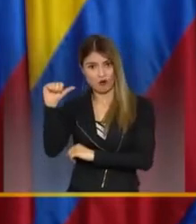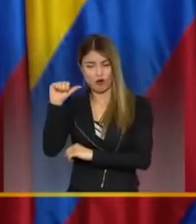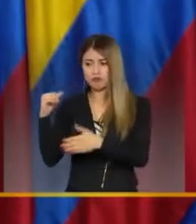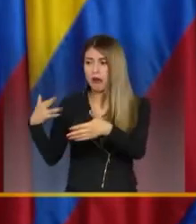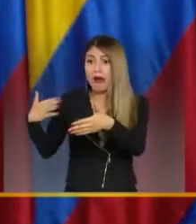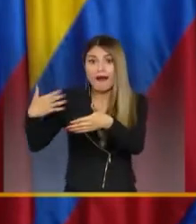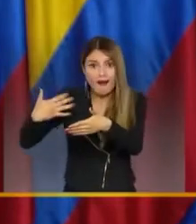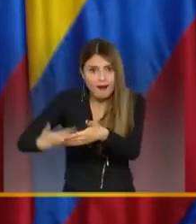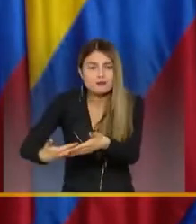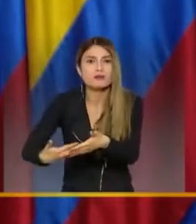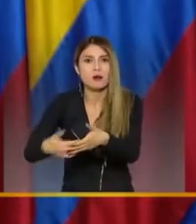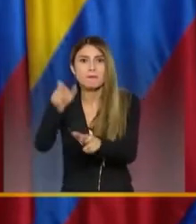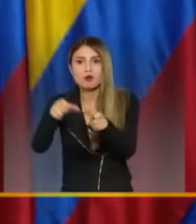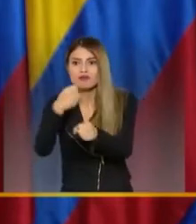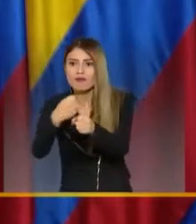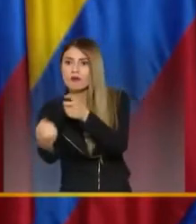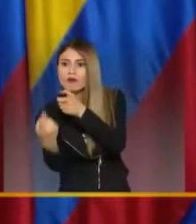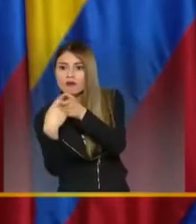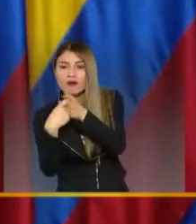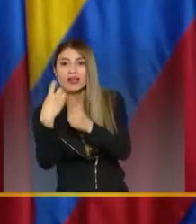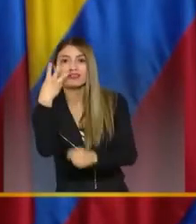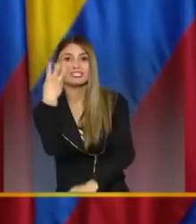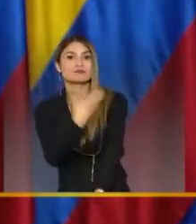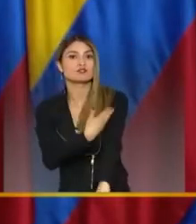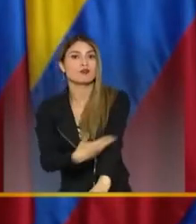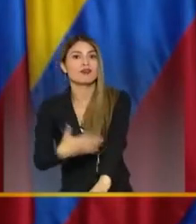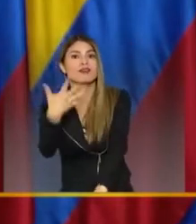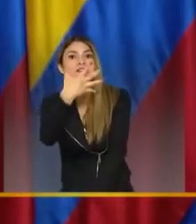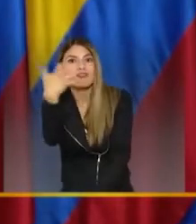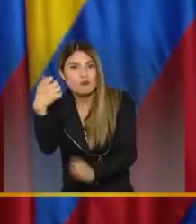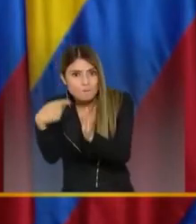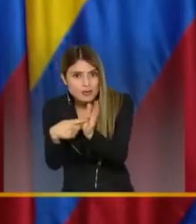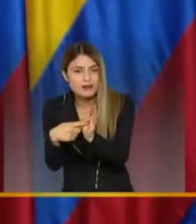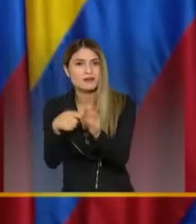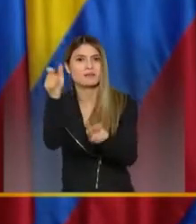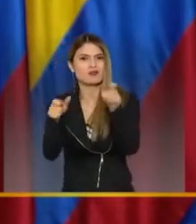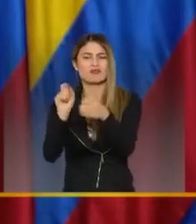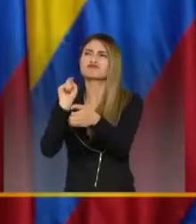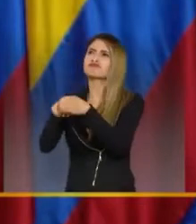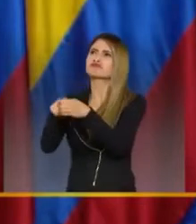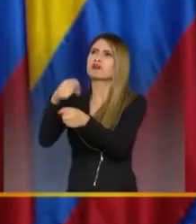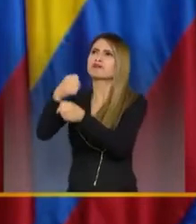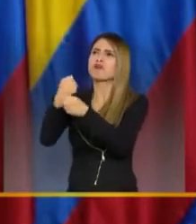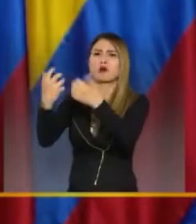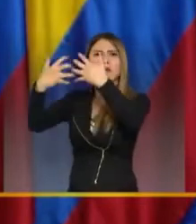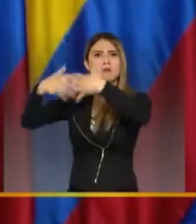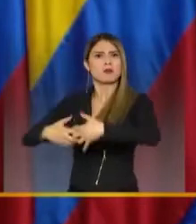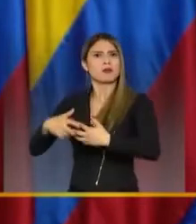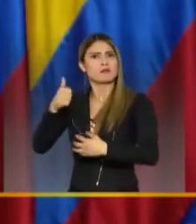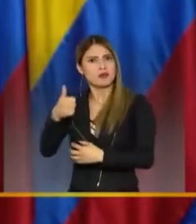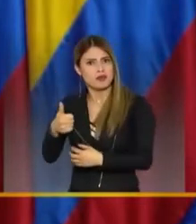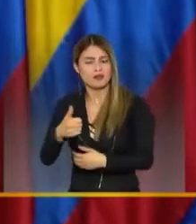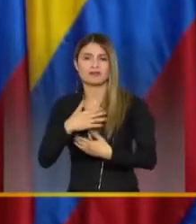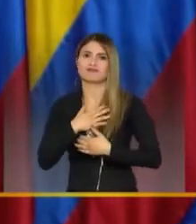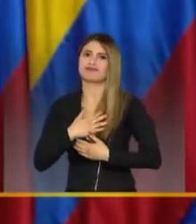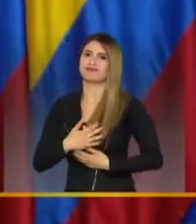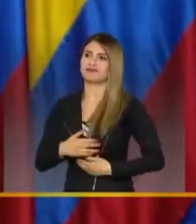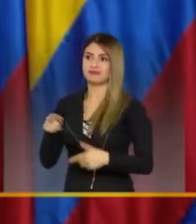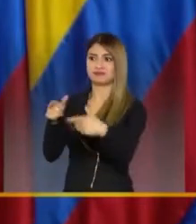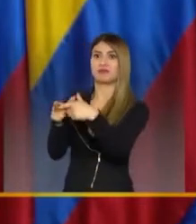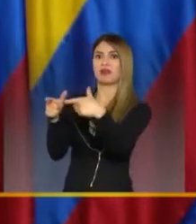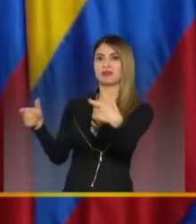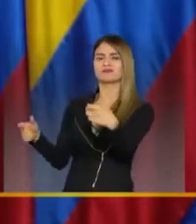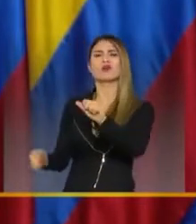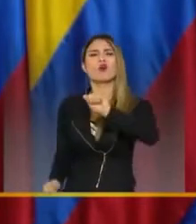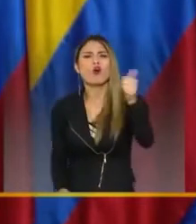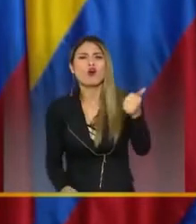3,5 millones de nuevos empleos, la gran mayoría formales. Gracias a ello, hoy hay más trabajadores